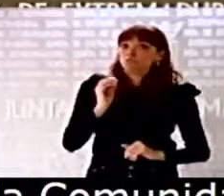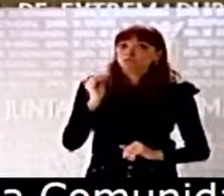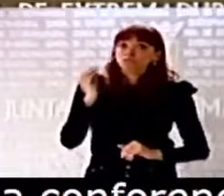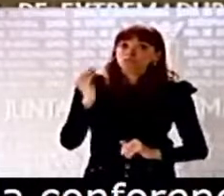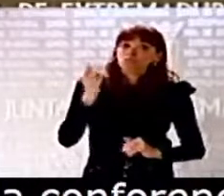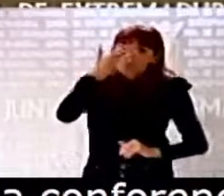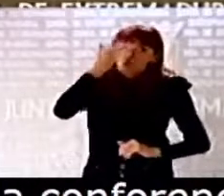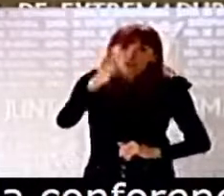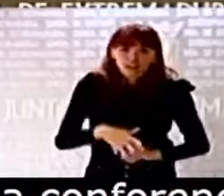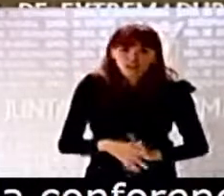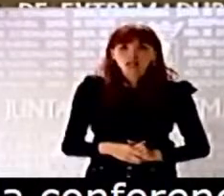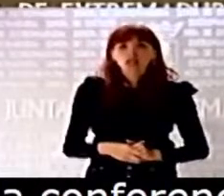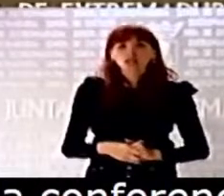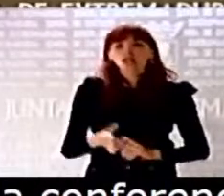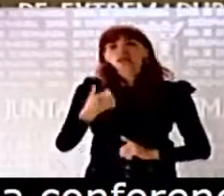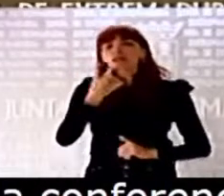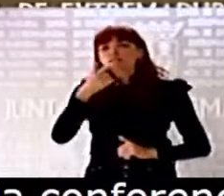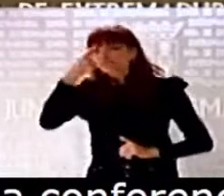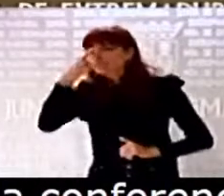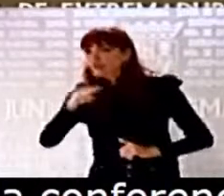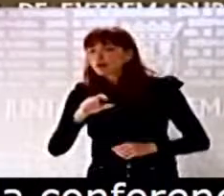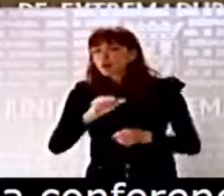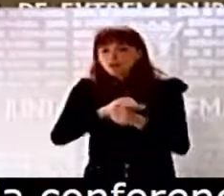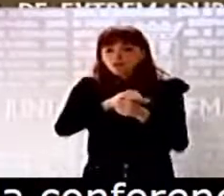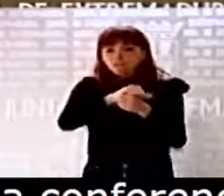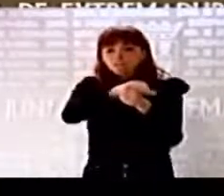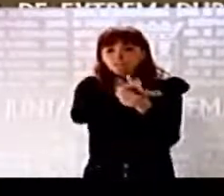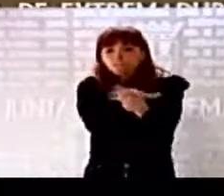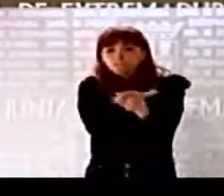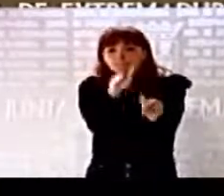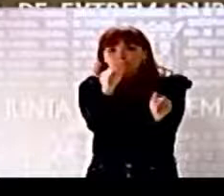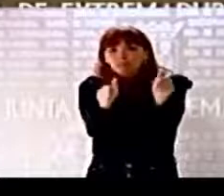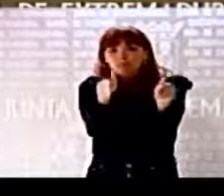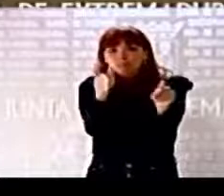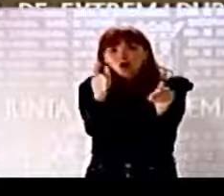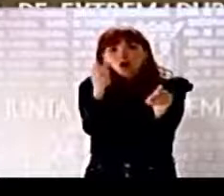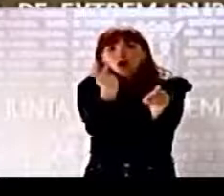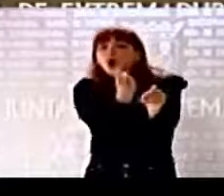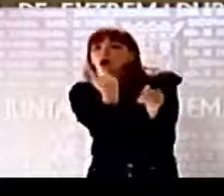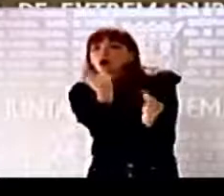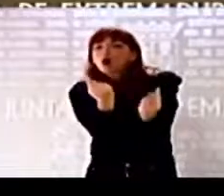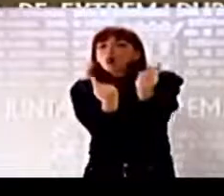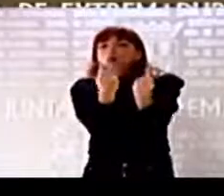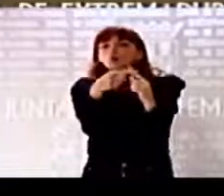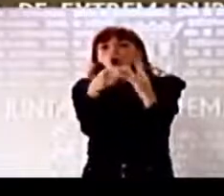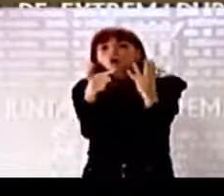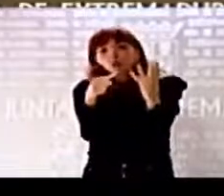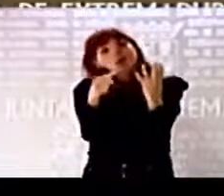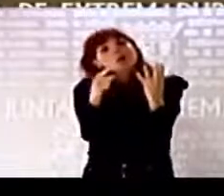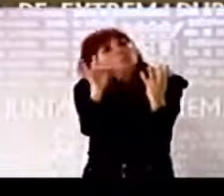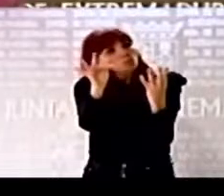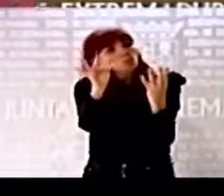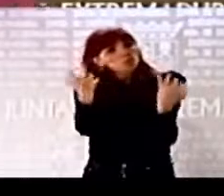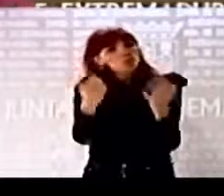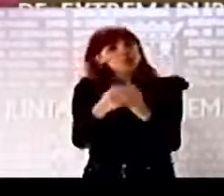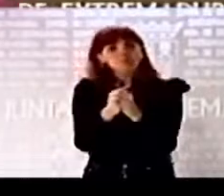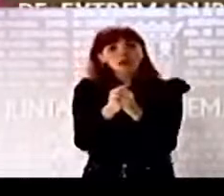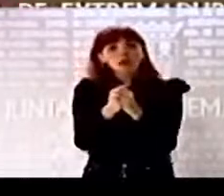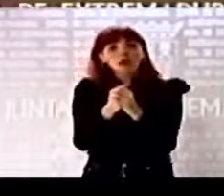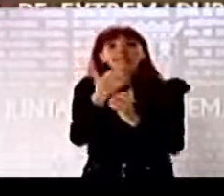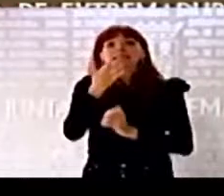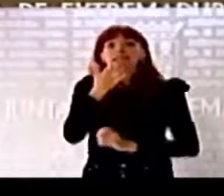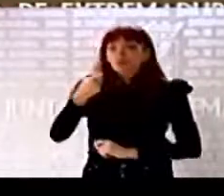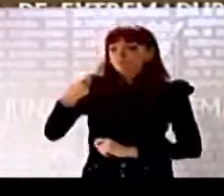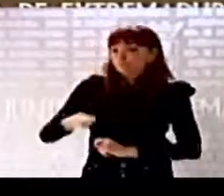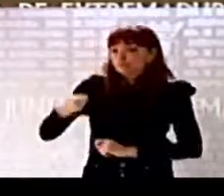Ya saben que la pandemia ha traído cosas buenas para quedarse. Y esto de que los presidentes de las comunidades autónomas se